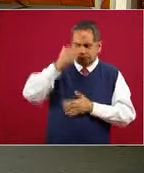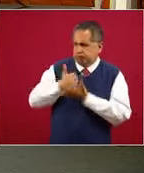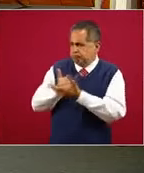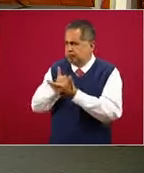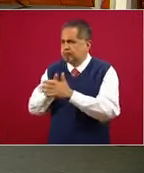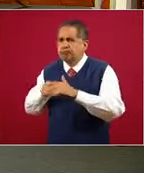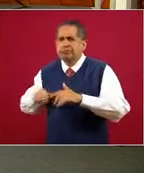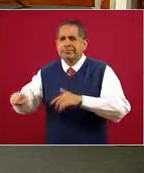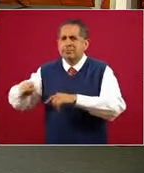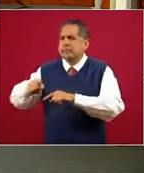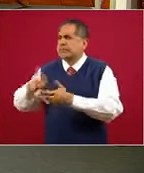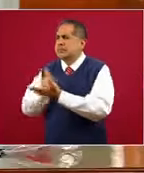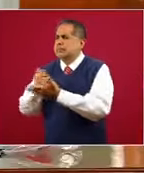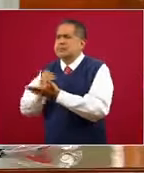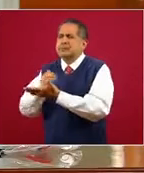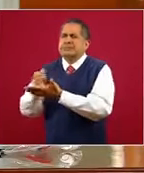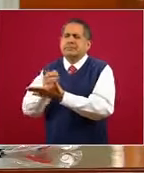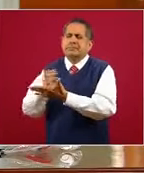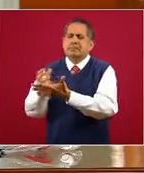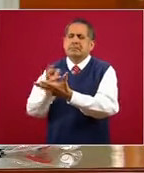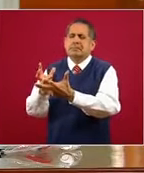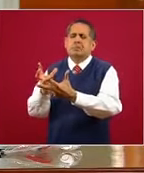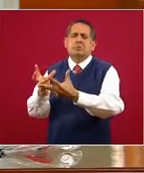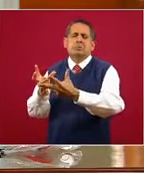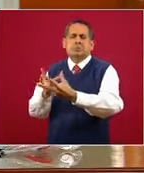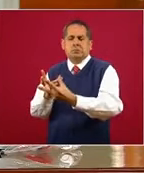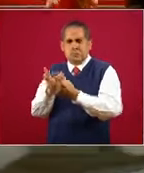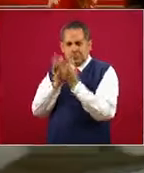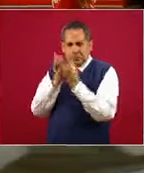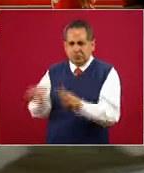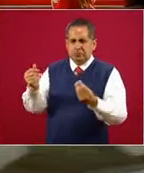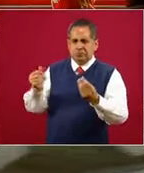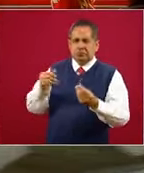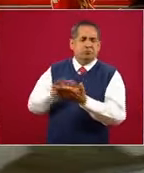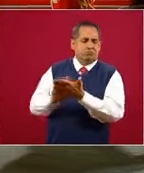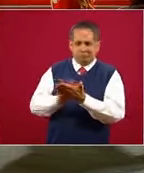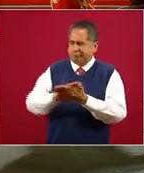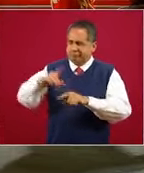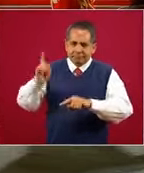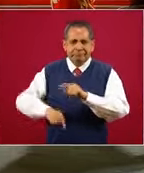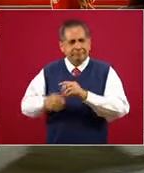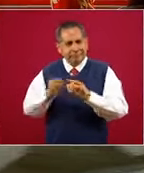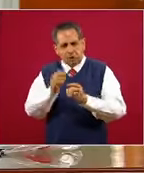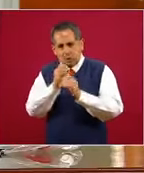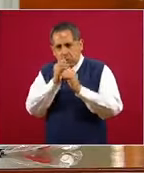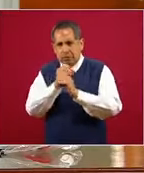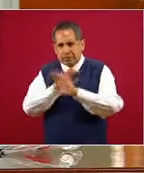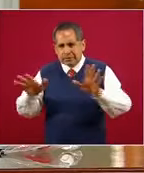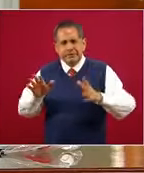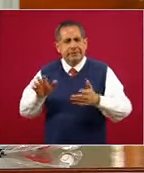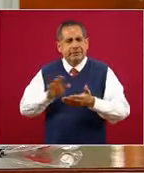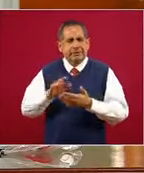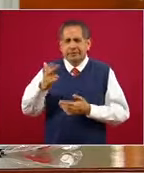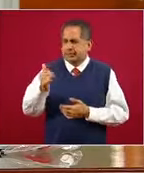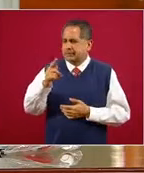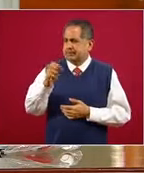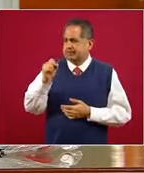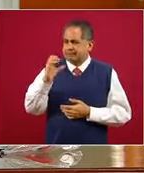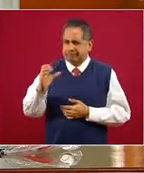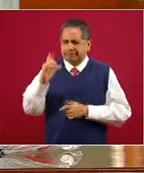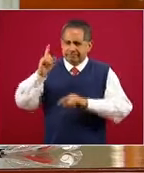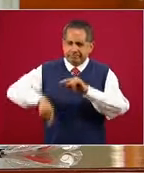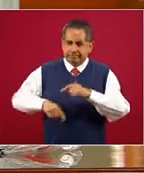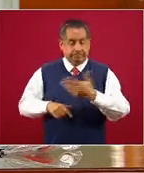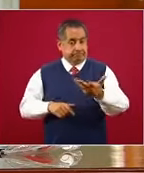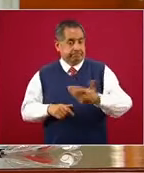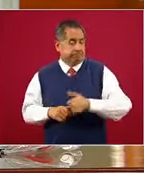eliminación de este problema de salud pública, también es empoderar a este primer nivel de atención. Es ahora prácticamente,